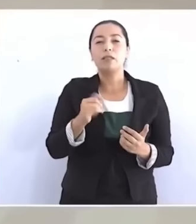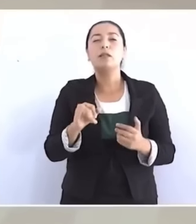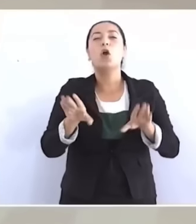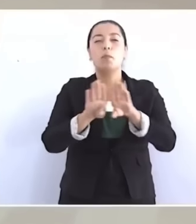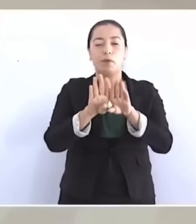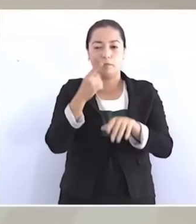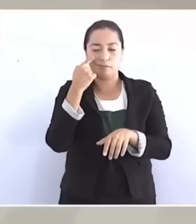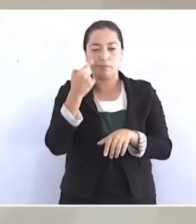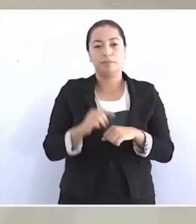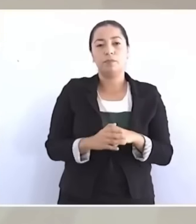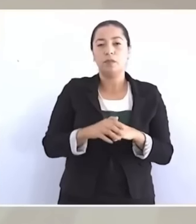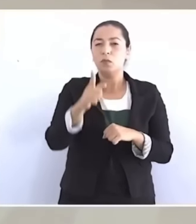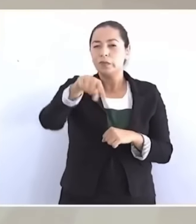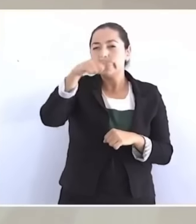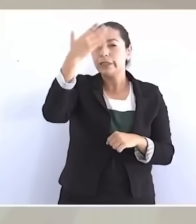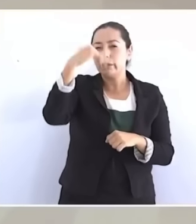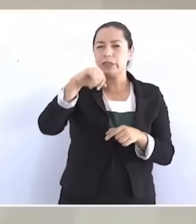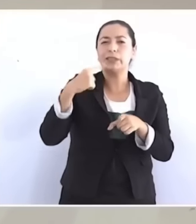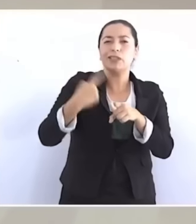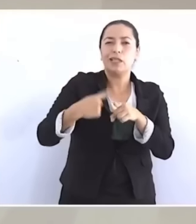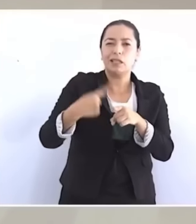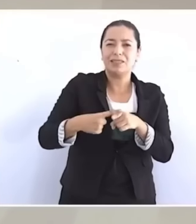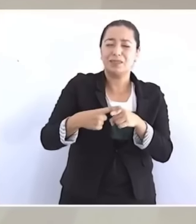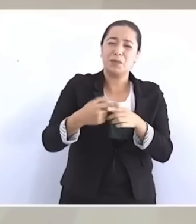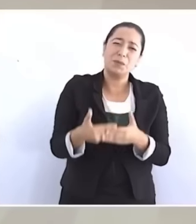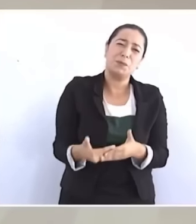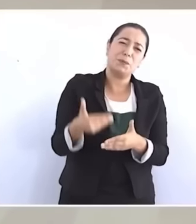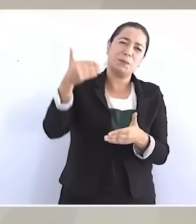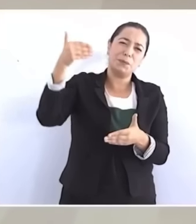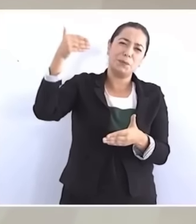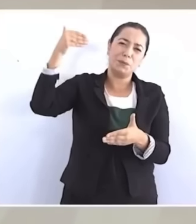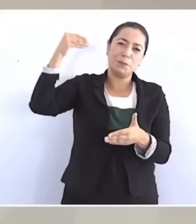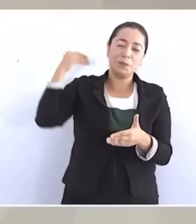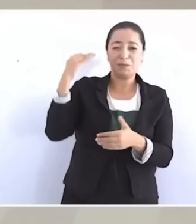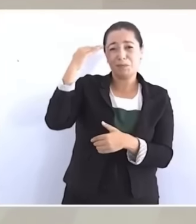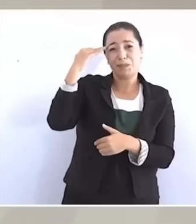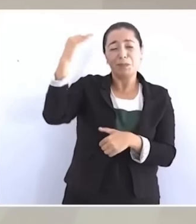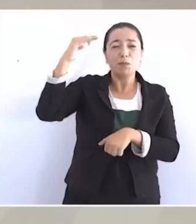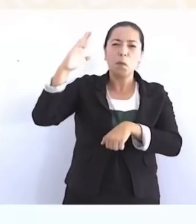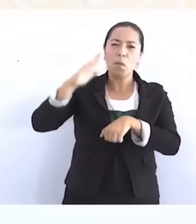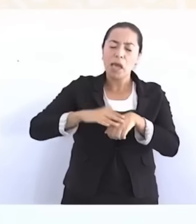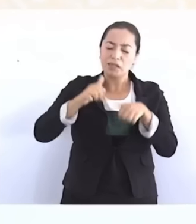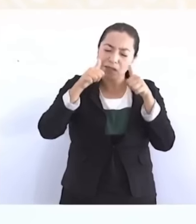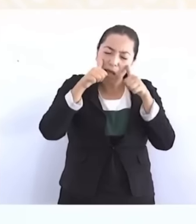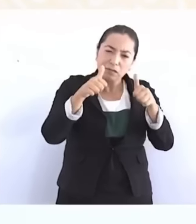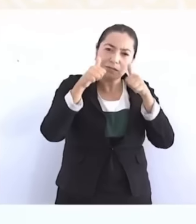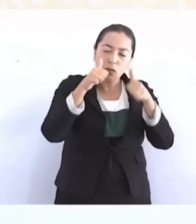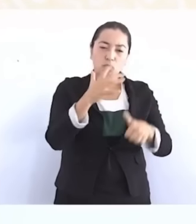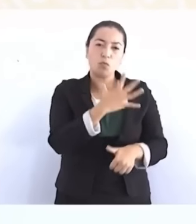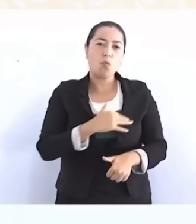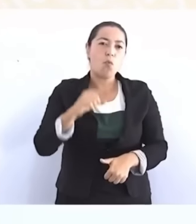somos las que desde hace mucho tiempo hemos cuidado de los hijos y las hijas?